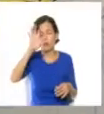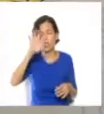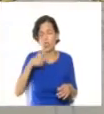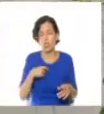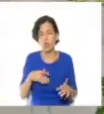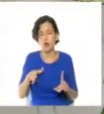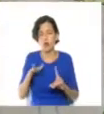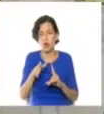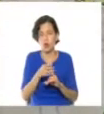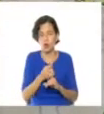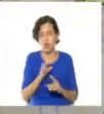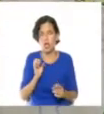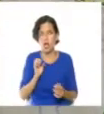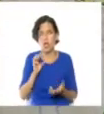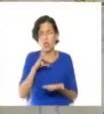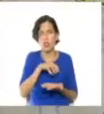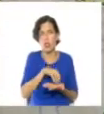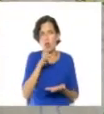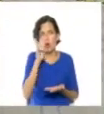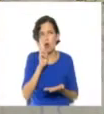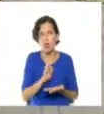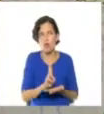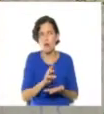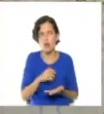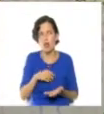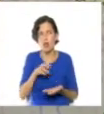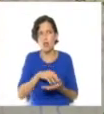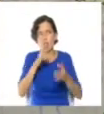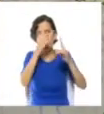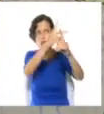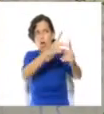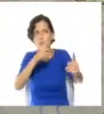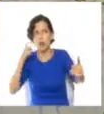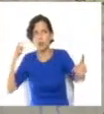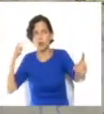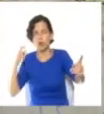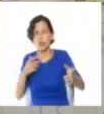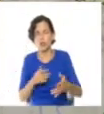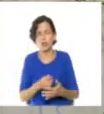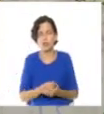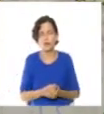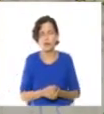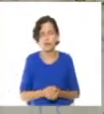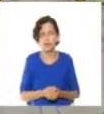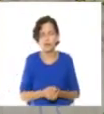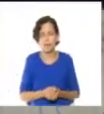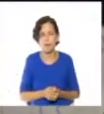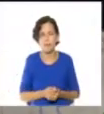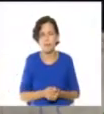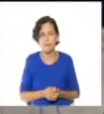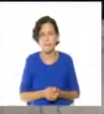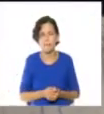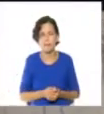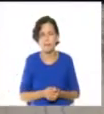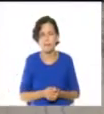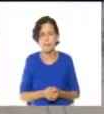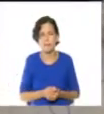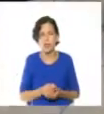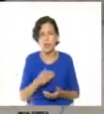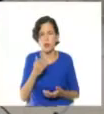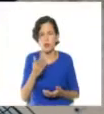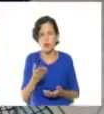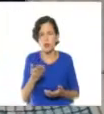estado Bolívar, el estado Amazonas, fíjense, y por ser una